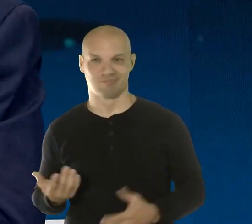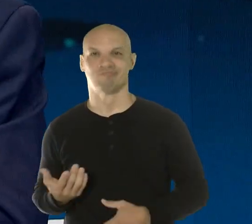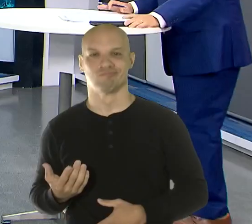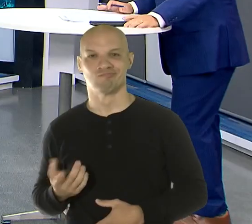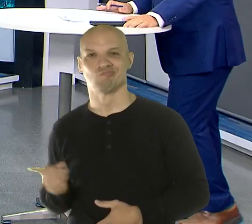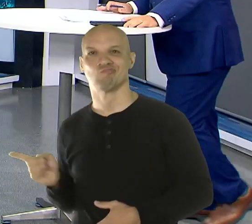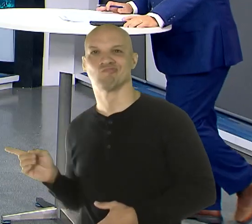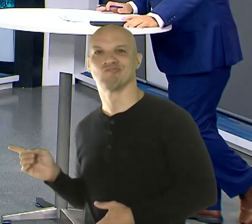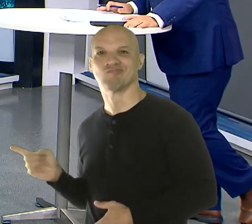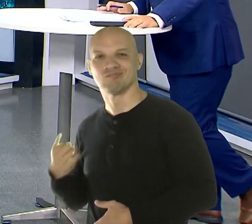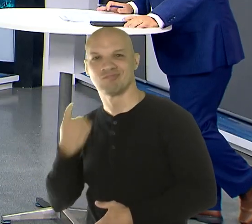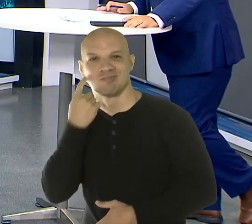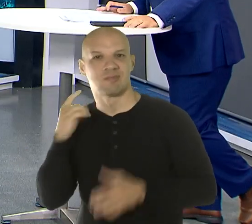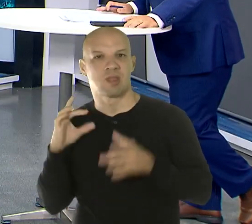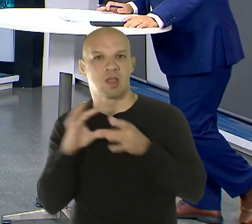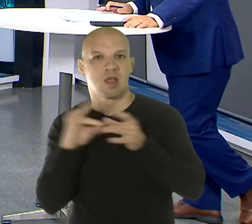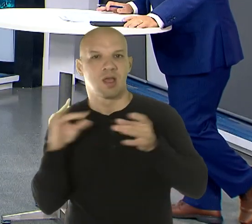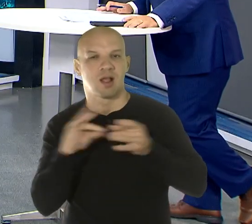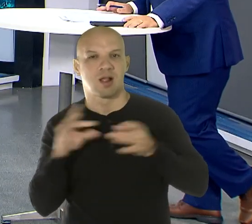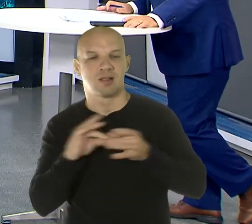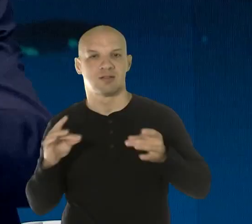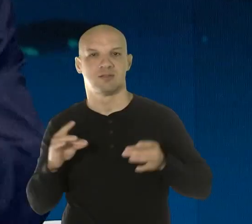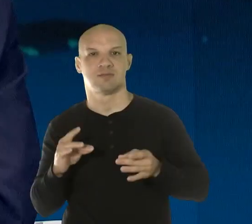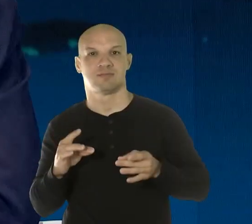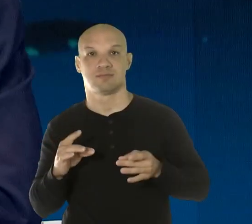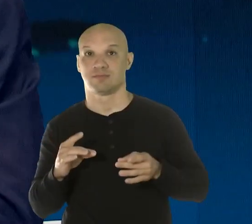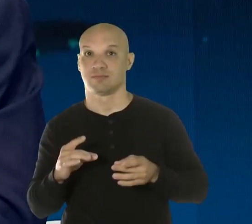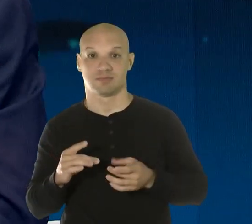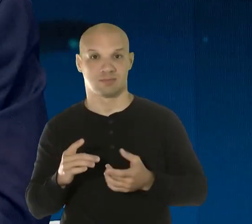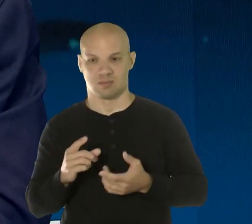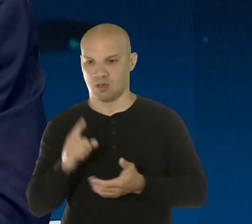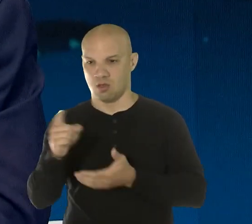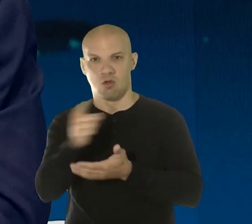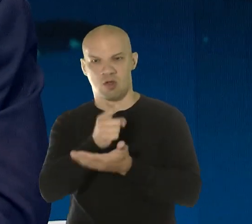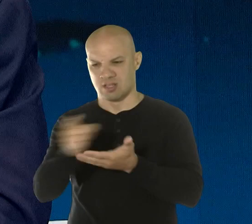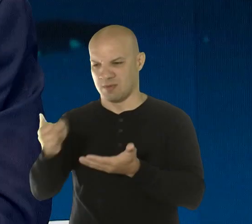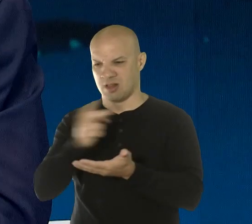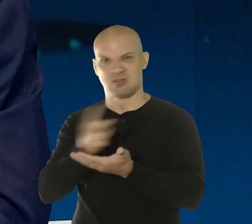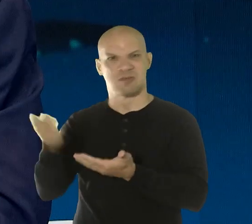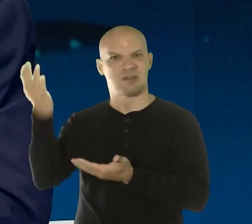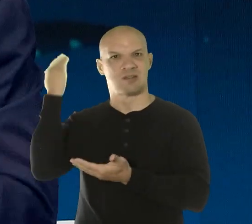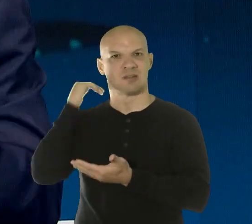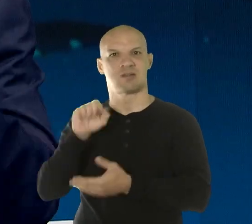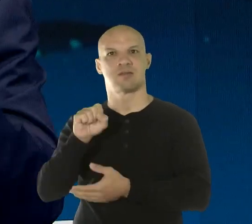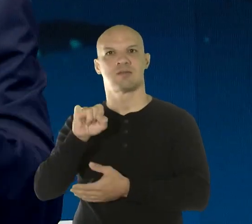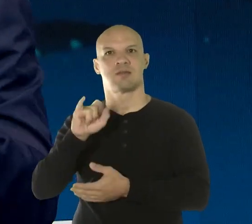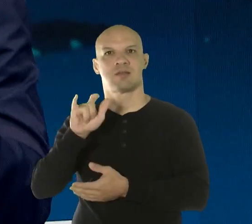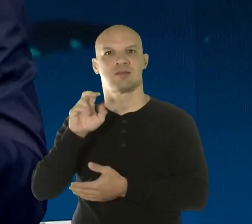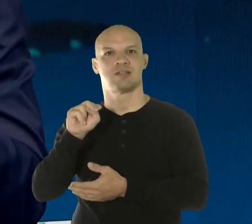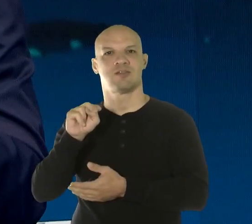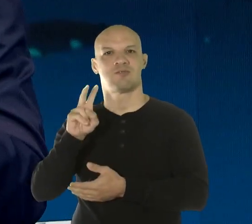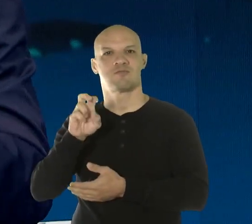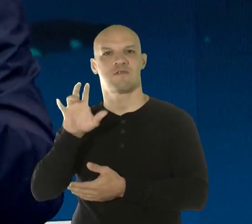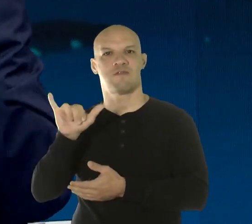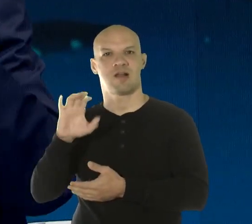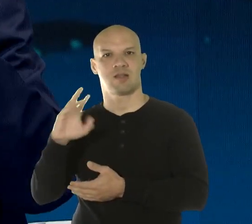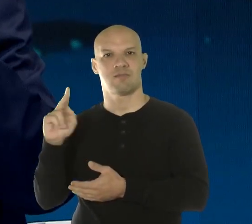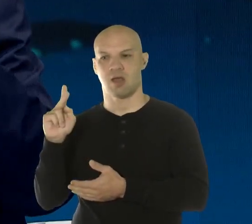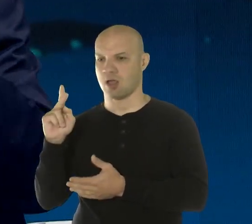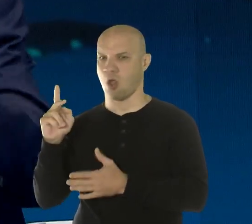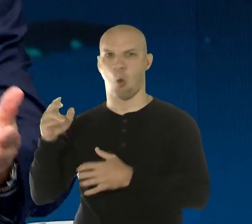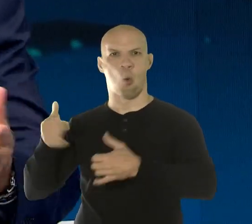diciendo Heriberto, que ni un par de semanas antes a Silicon Valley Bank le estaban dando un premio. Claro. Inclusive